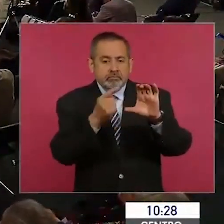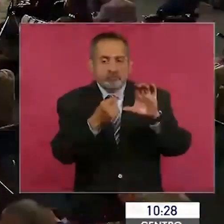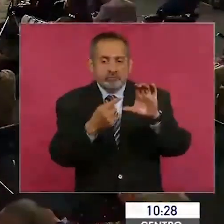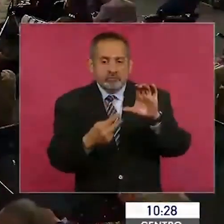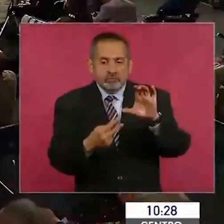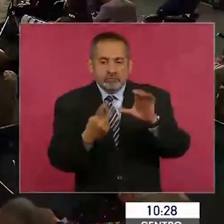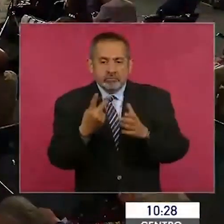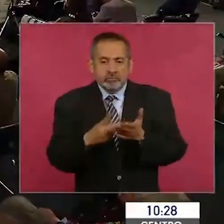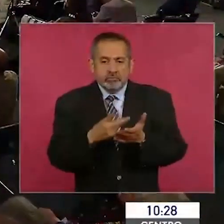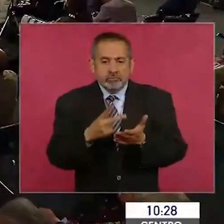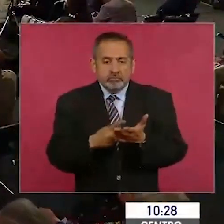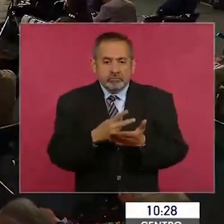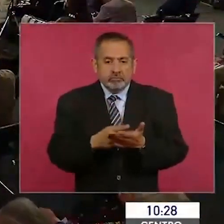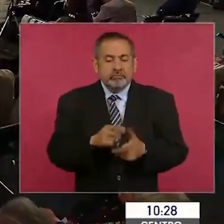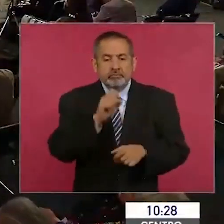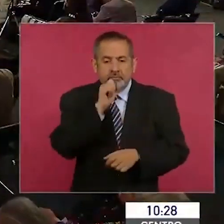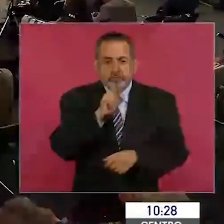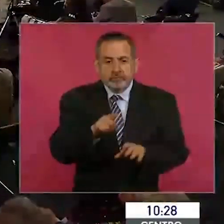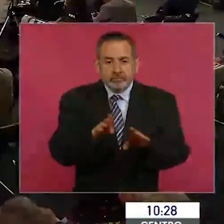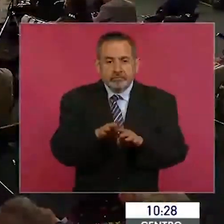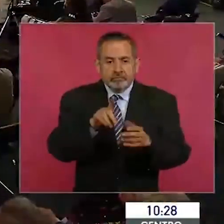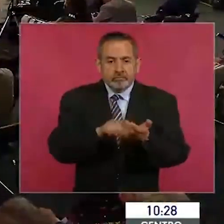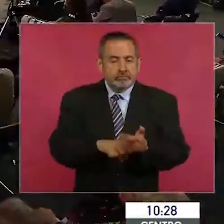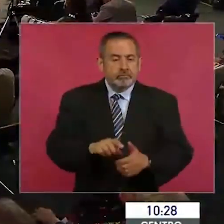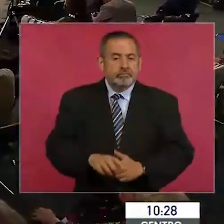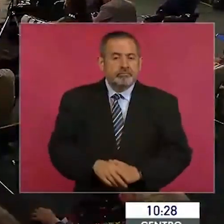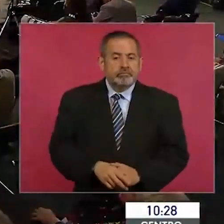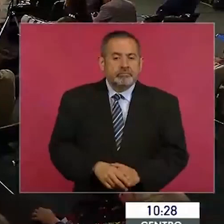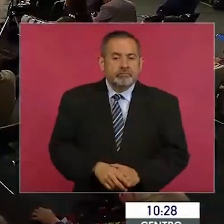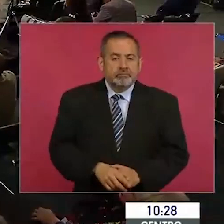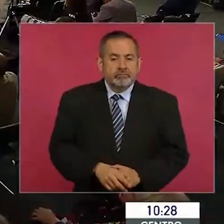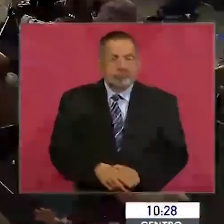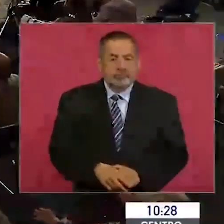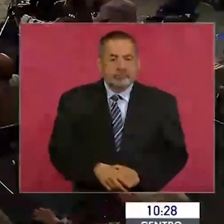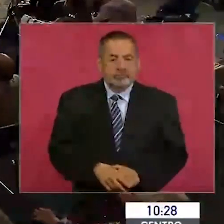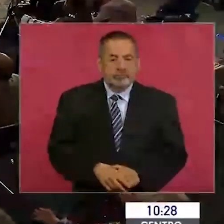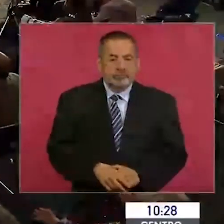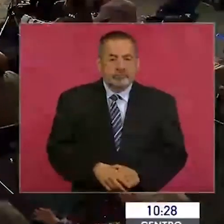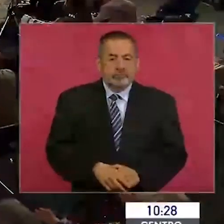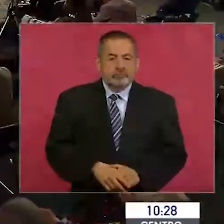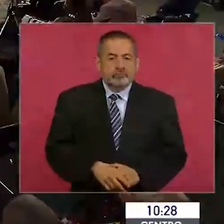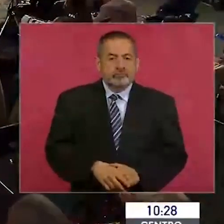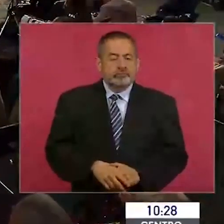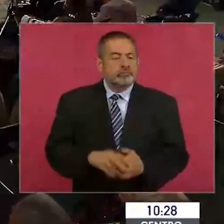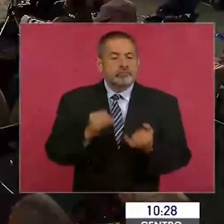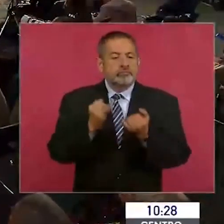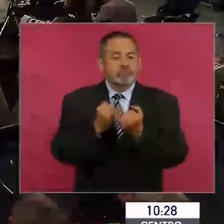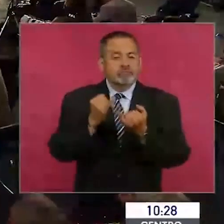presupuesto las mismas partidas es como si hubiese un subejercicio